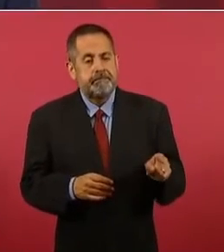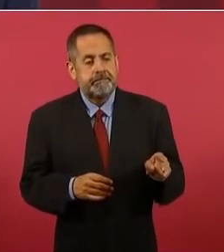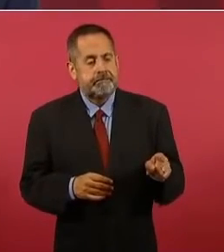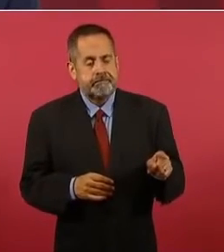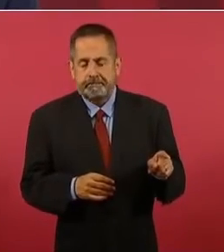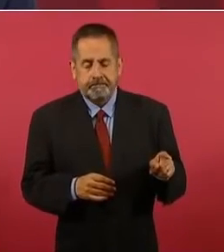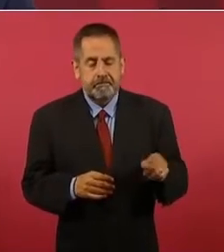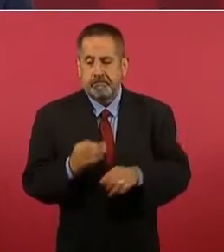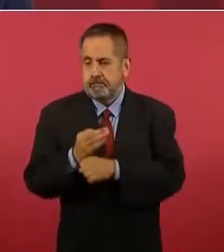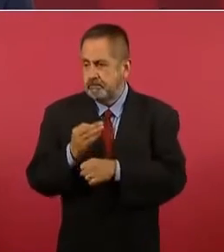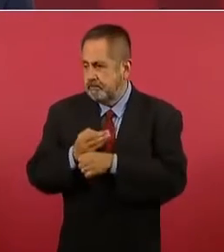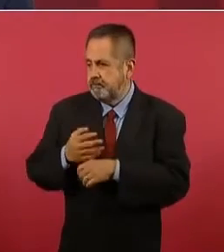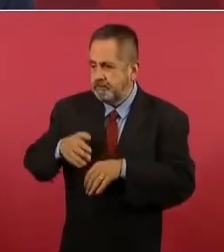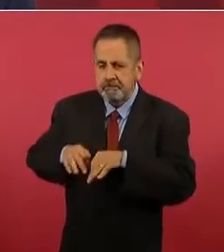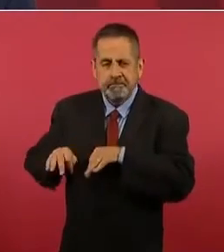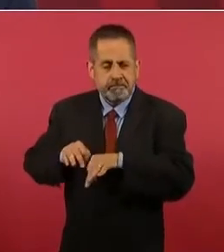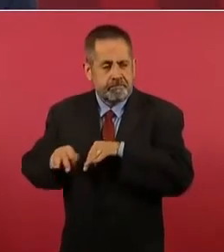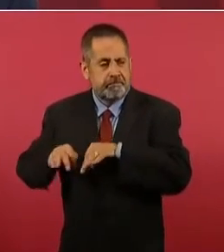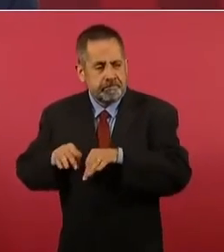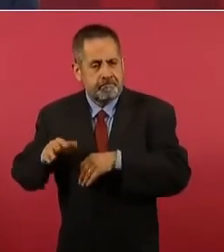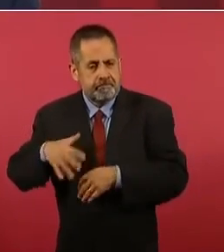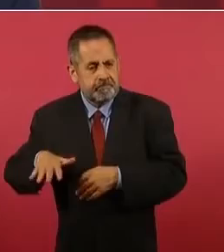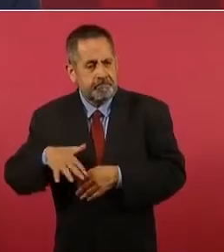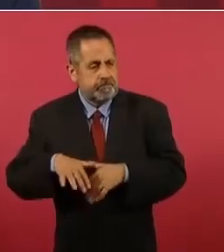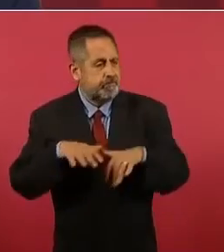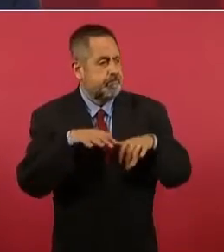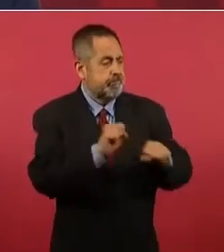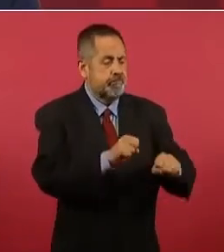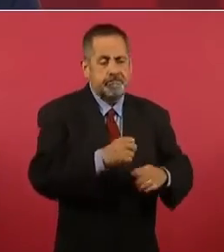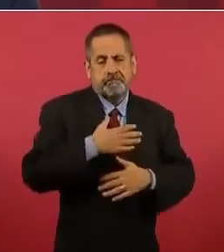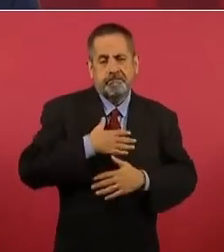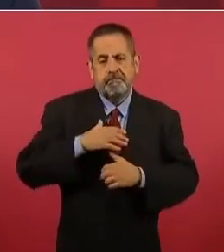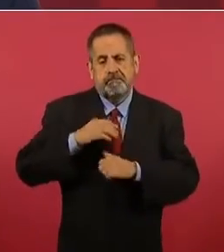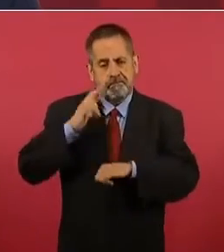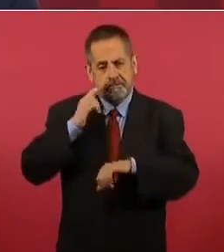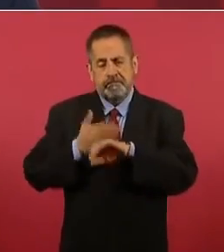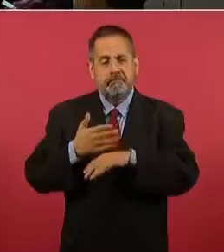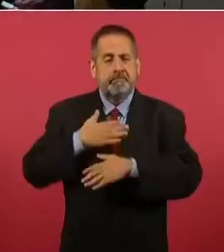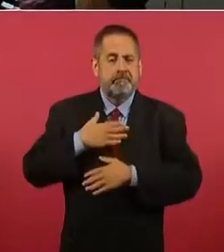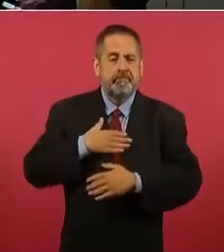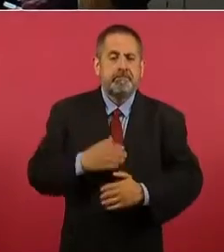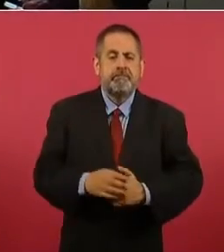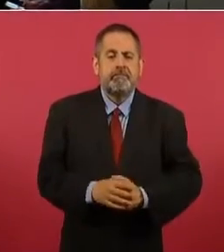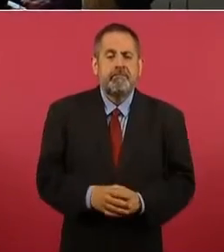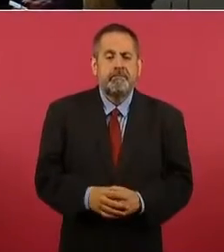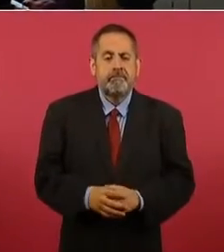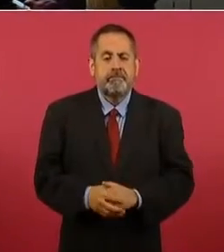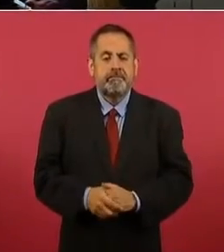haciendo pues el trabajo que nos corresponde. ¿Son dos personas las que están